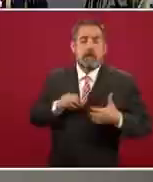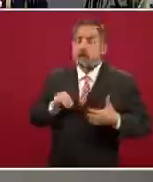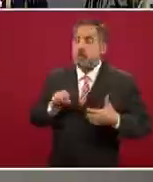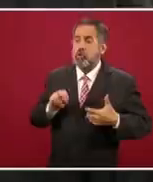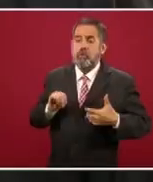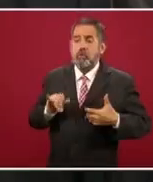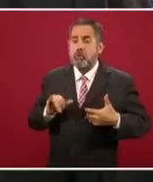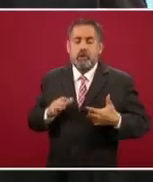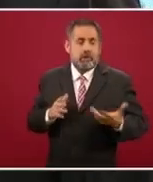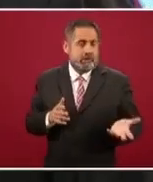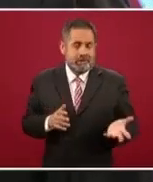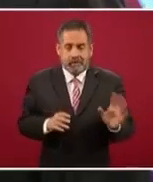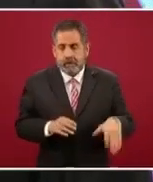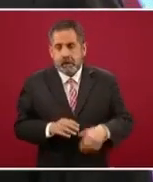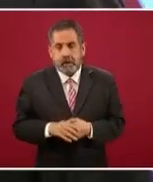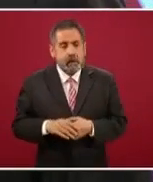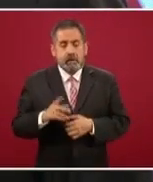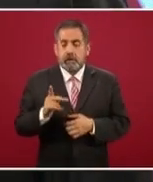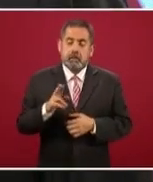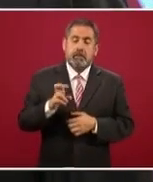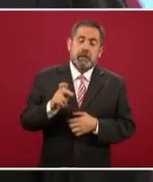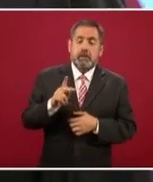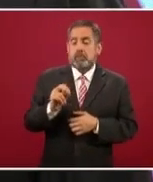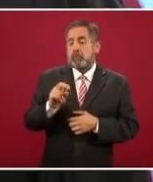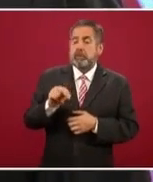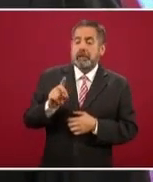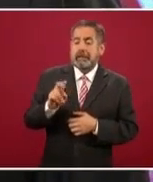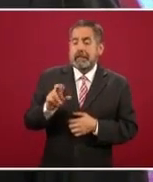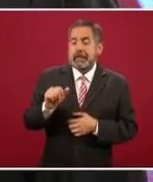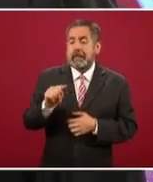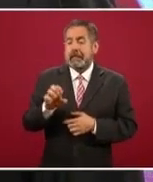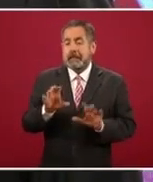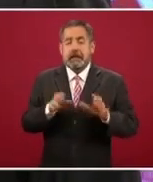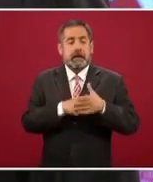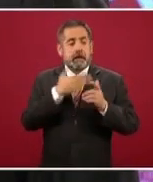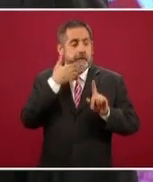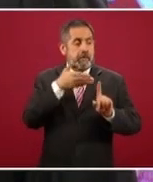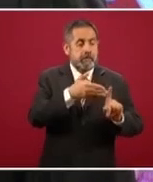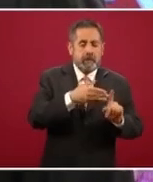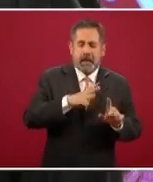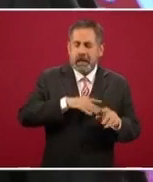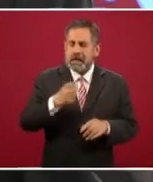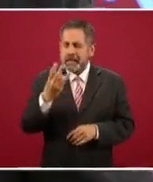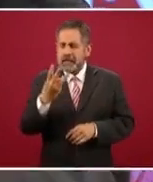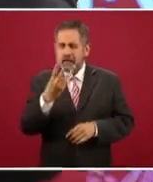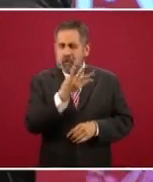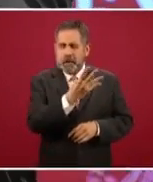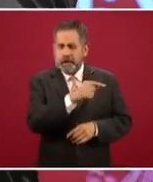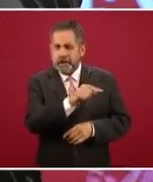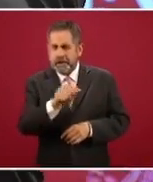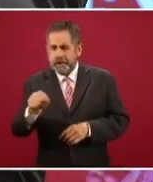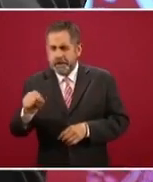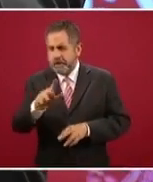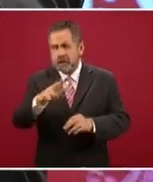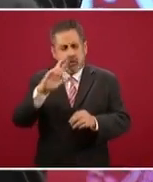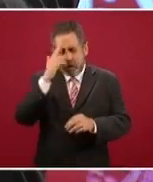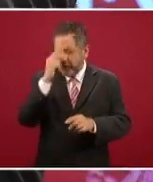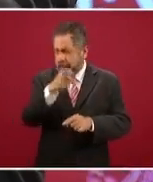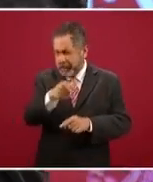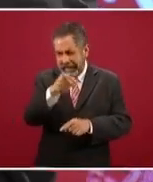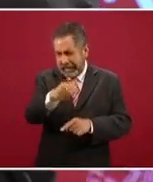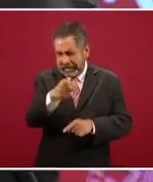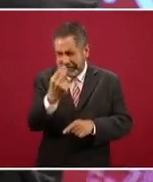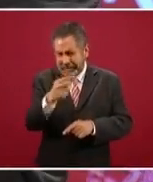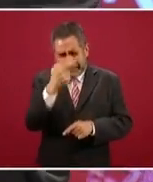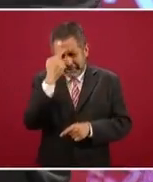sí, preponderante. Tres o cuatro, pero no recuerdo. En